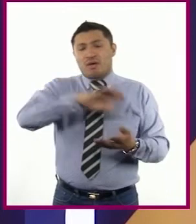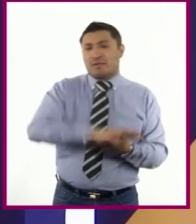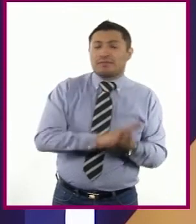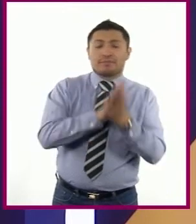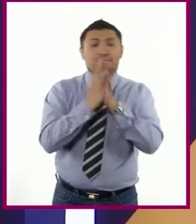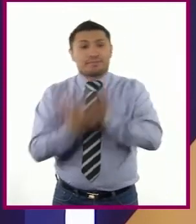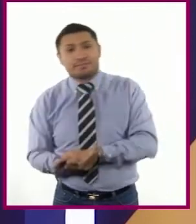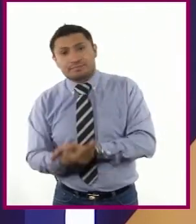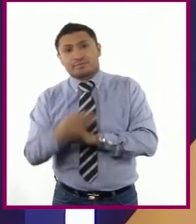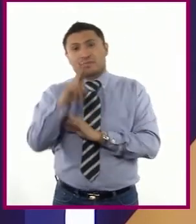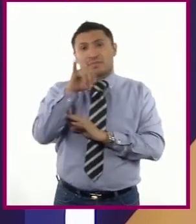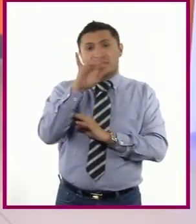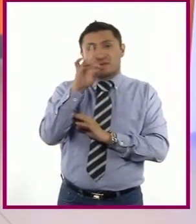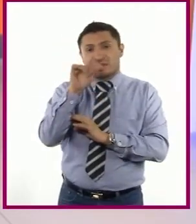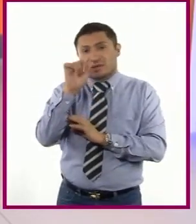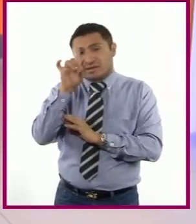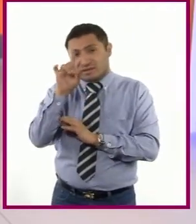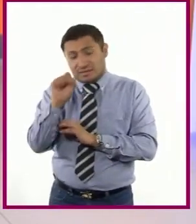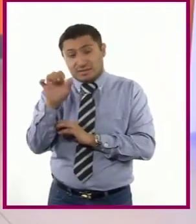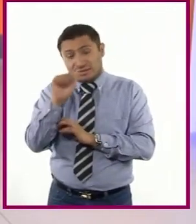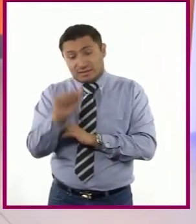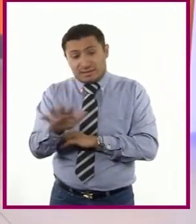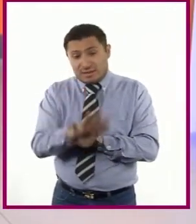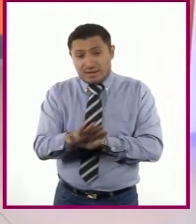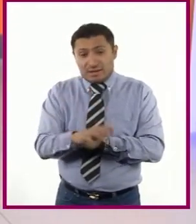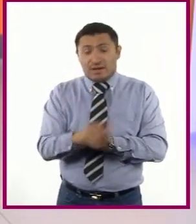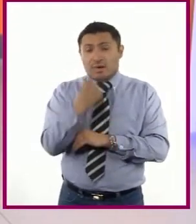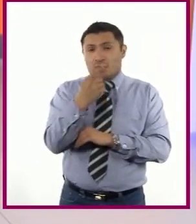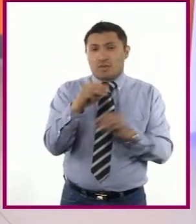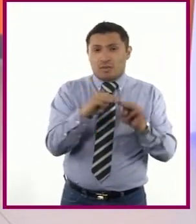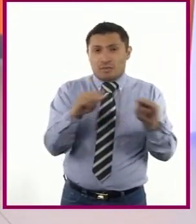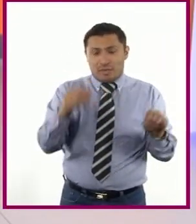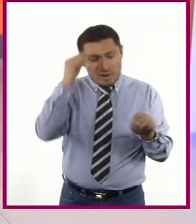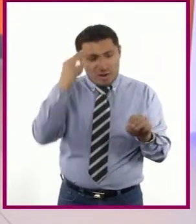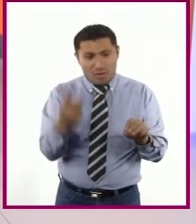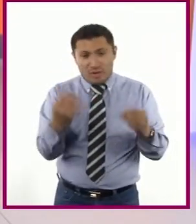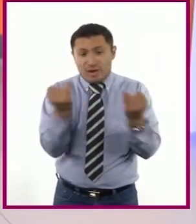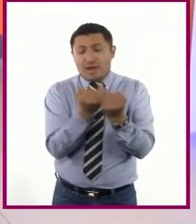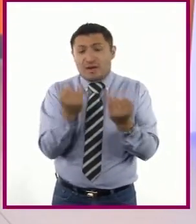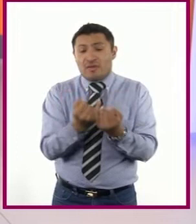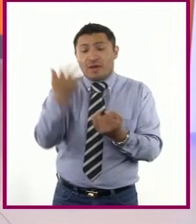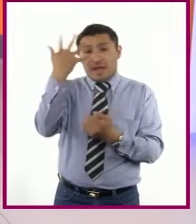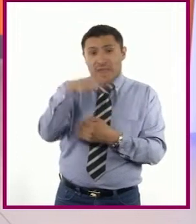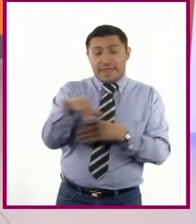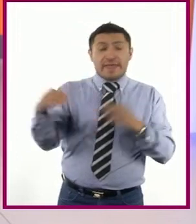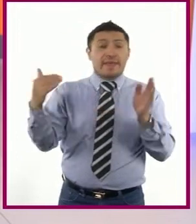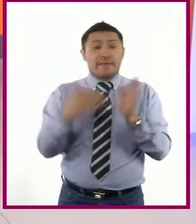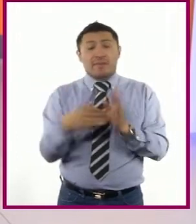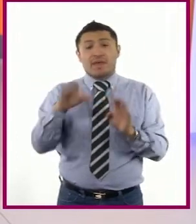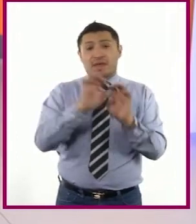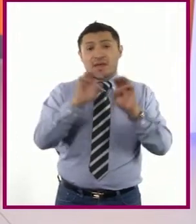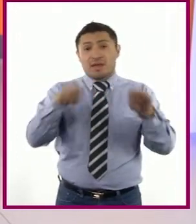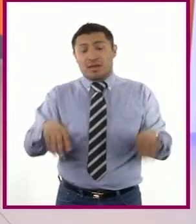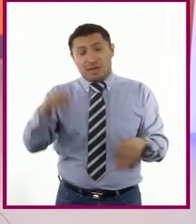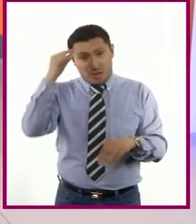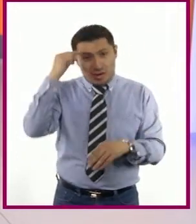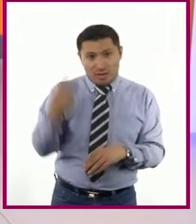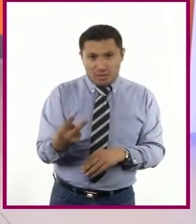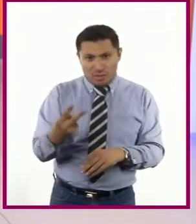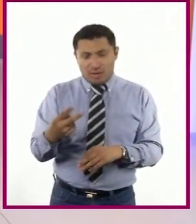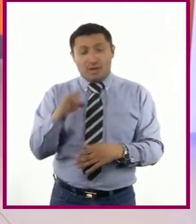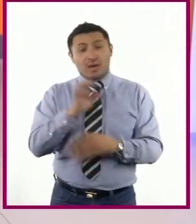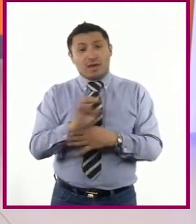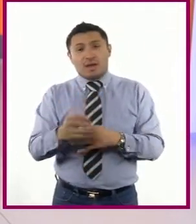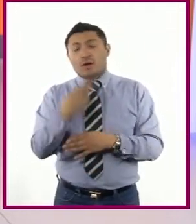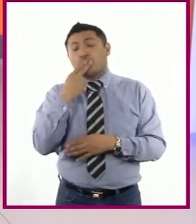conversión de unidades de área. Un metro cuadrado es equivalente a 10.000 centímetros cuadrados.